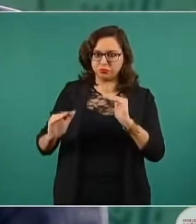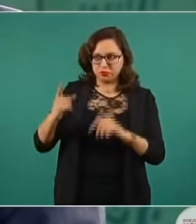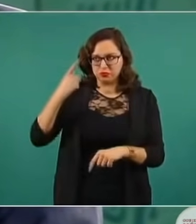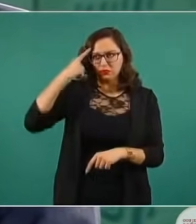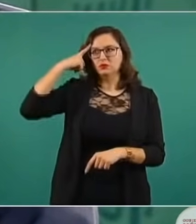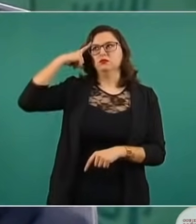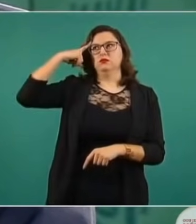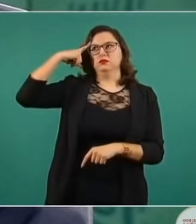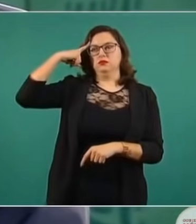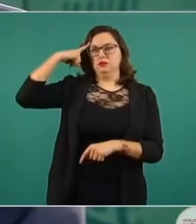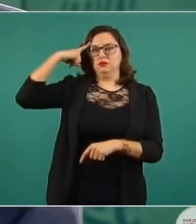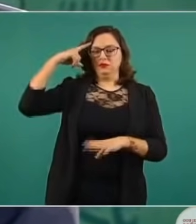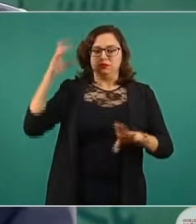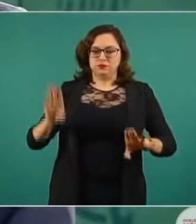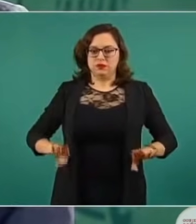principios